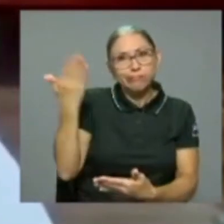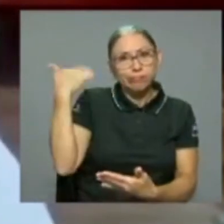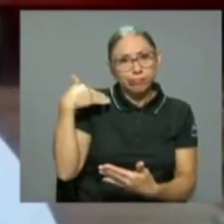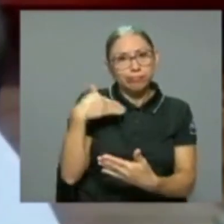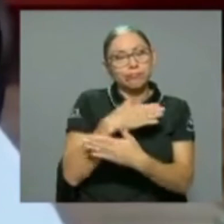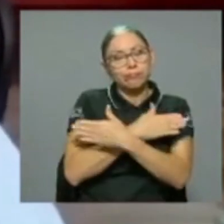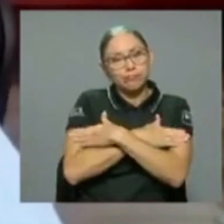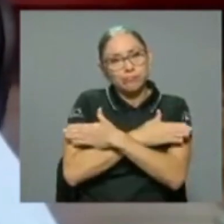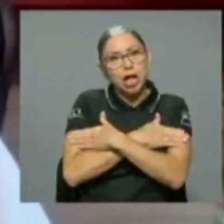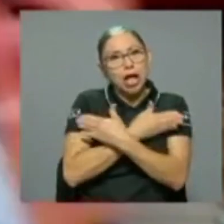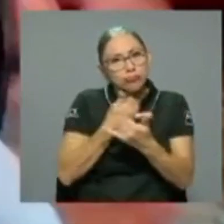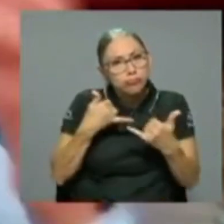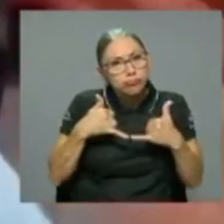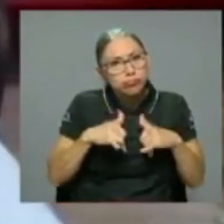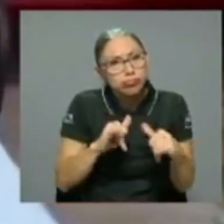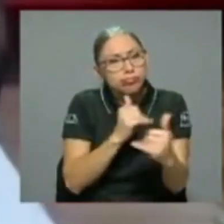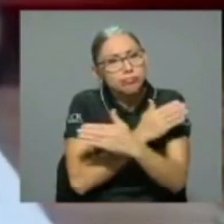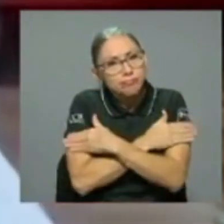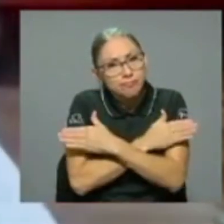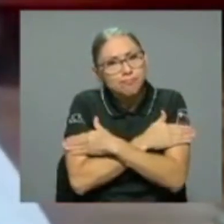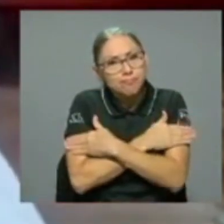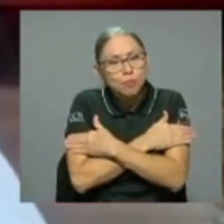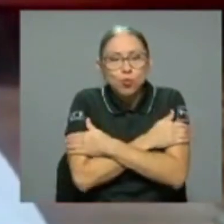Tengo un gran afecto a ellos